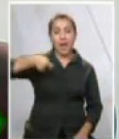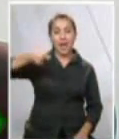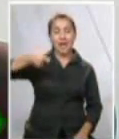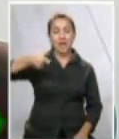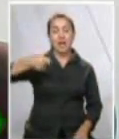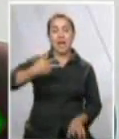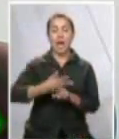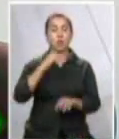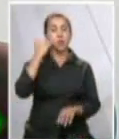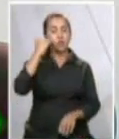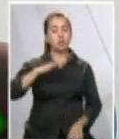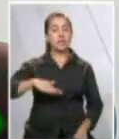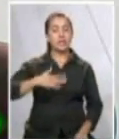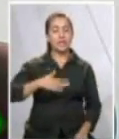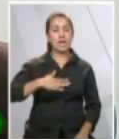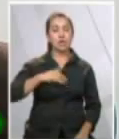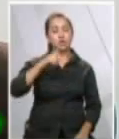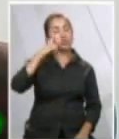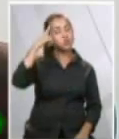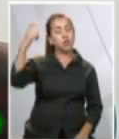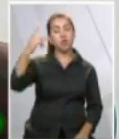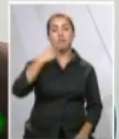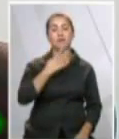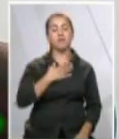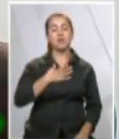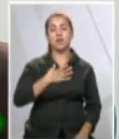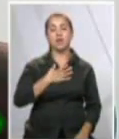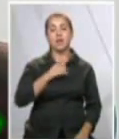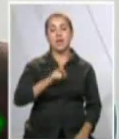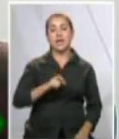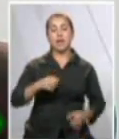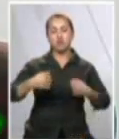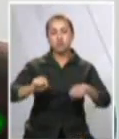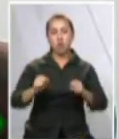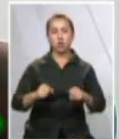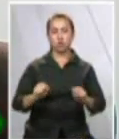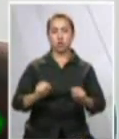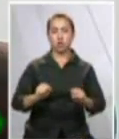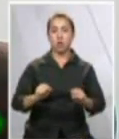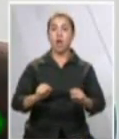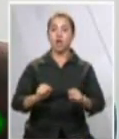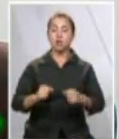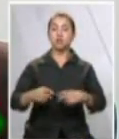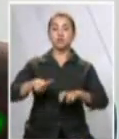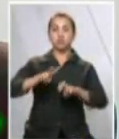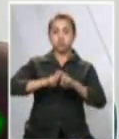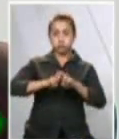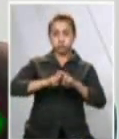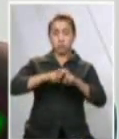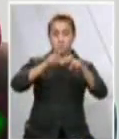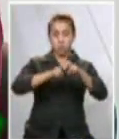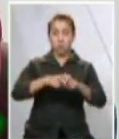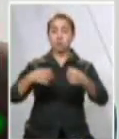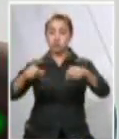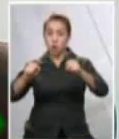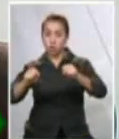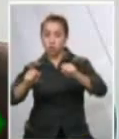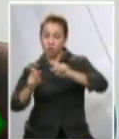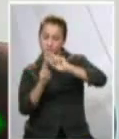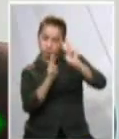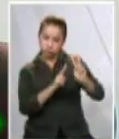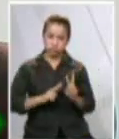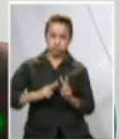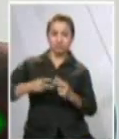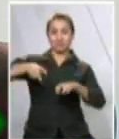hacer. Había un chico que quería, su sueño en la vida era andar en moto y él usaba silla de ruedas, adaptaron una moto. O sea, lo que